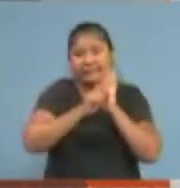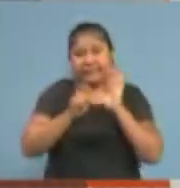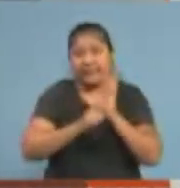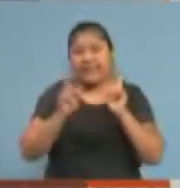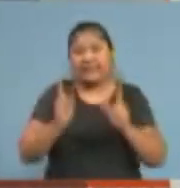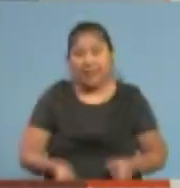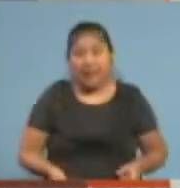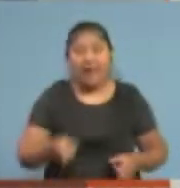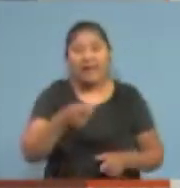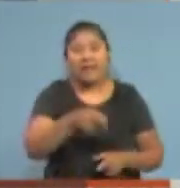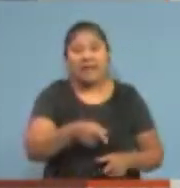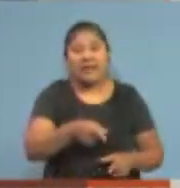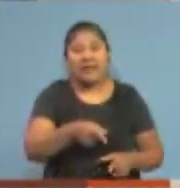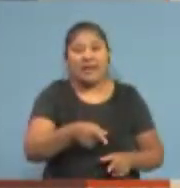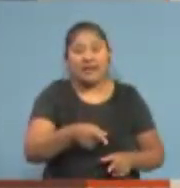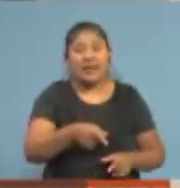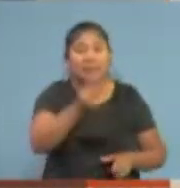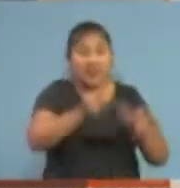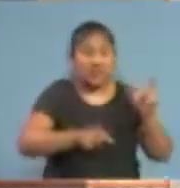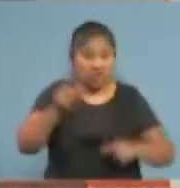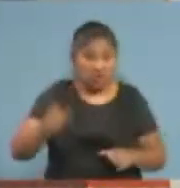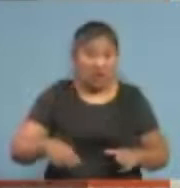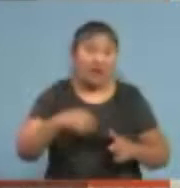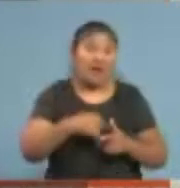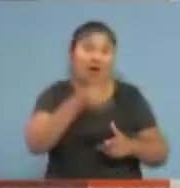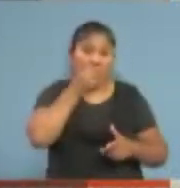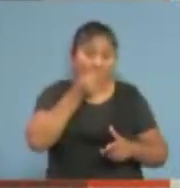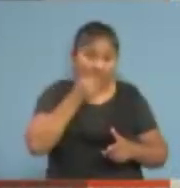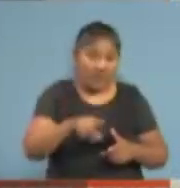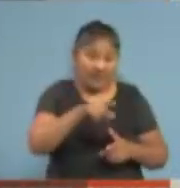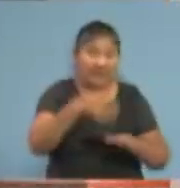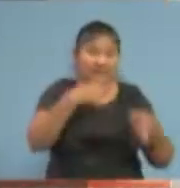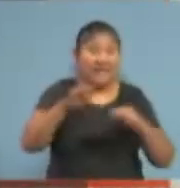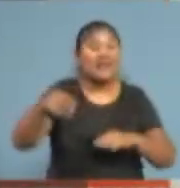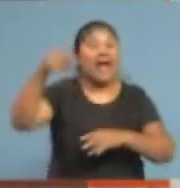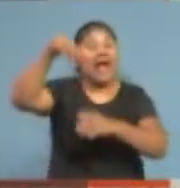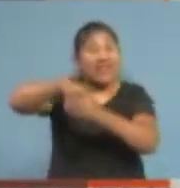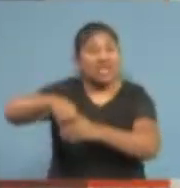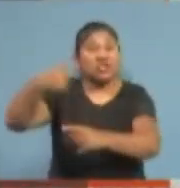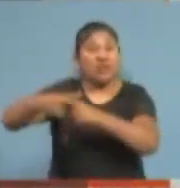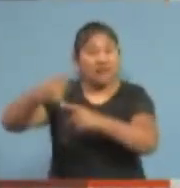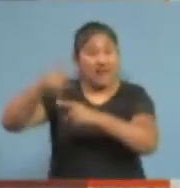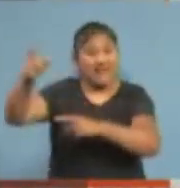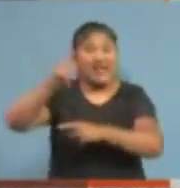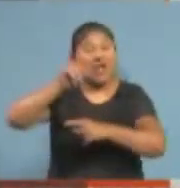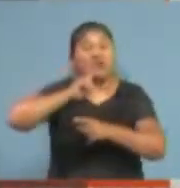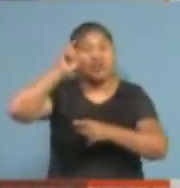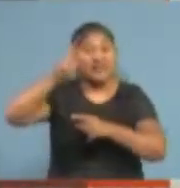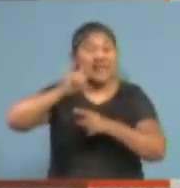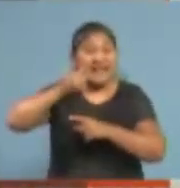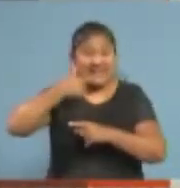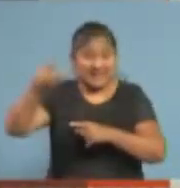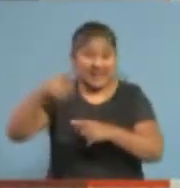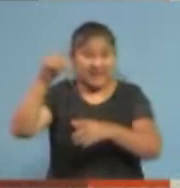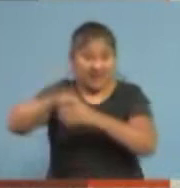puestos de comida dentro del festival de los tekis también van a realizar el curso de obligación cuánto tiempo tiene duración del curso y uno es no solamente